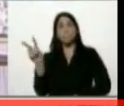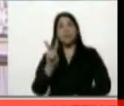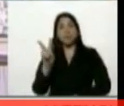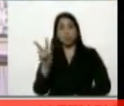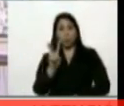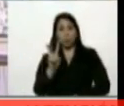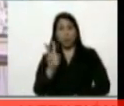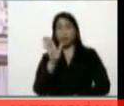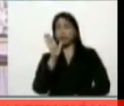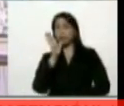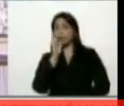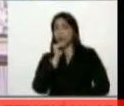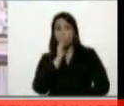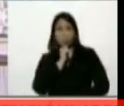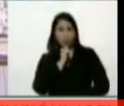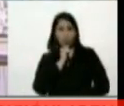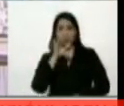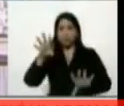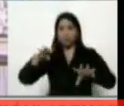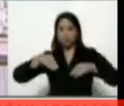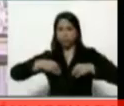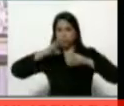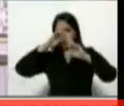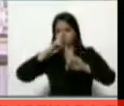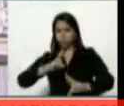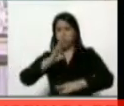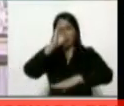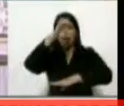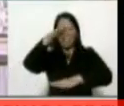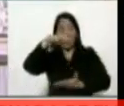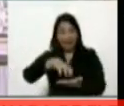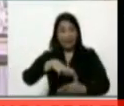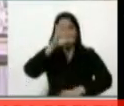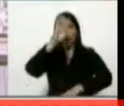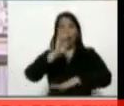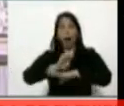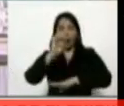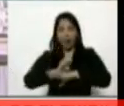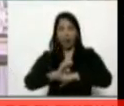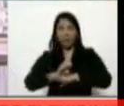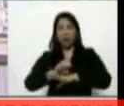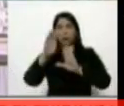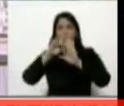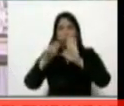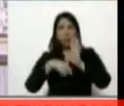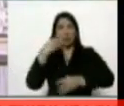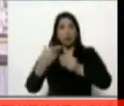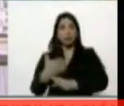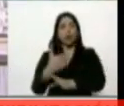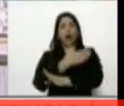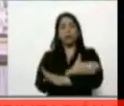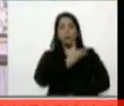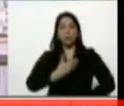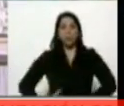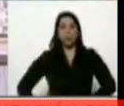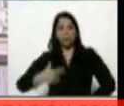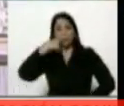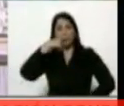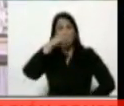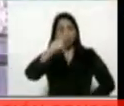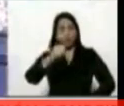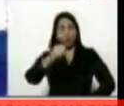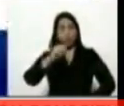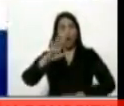que diese sus vidas allá, pues, coordinados por hombres como este, que es el nuevo operador de la petrolera que se encarga del negocio ruso